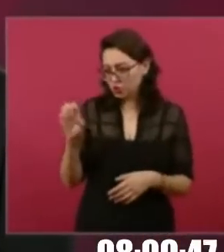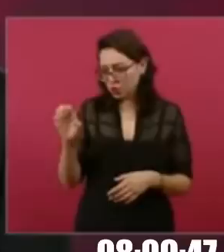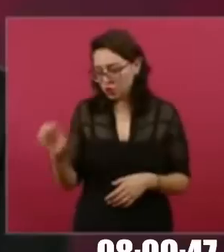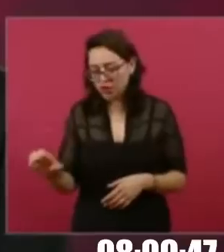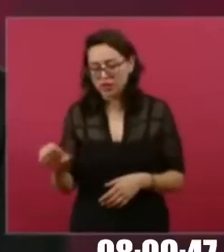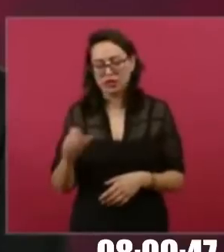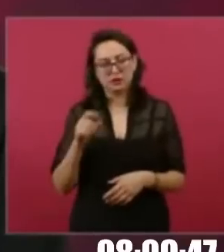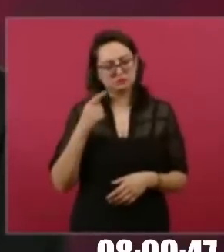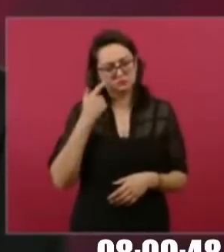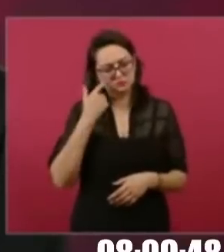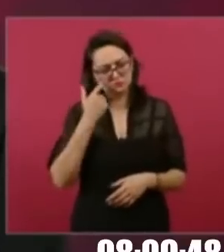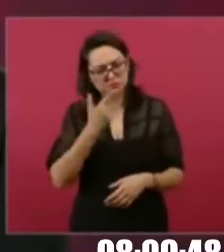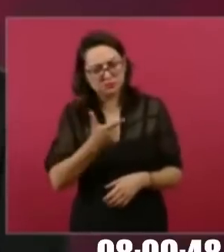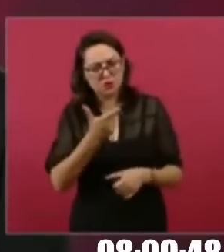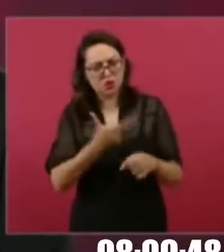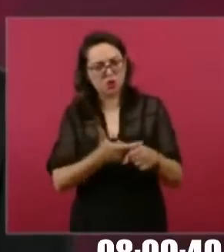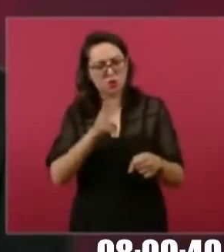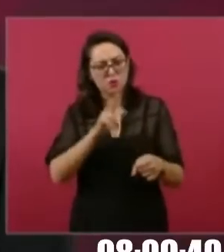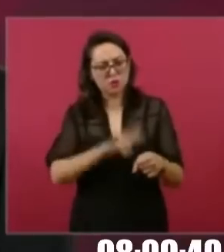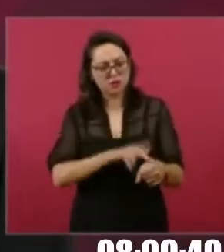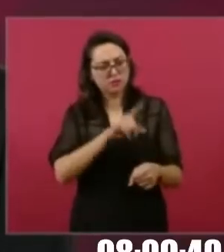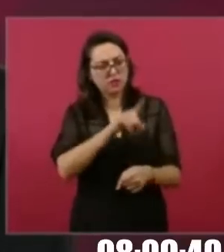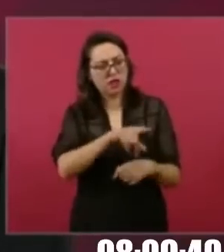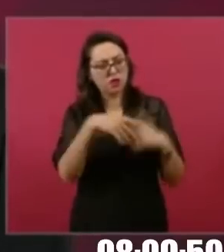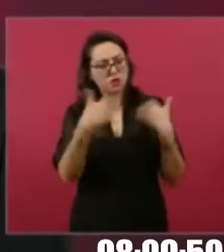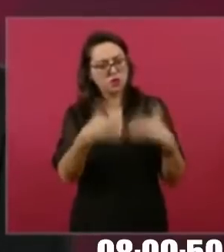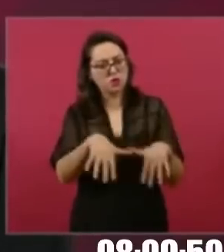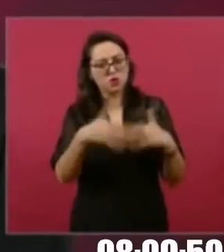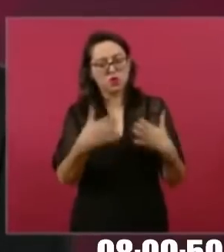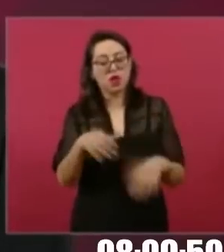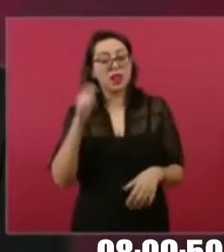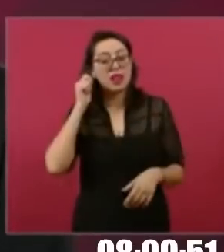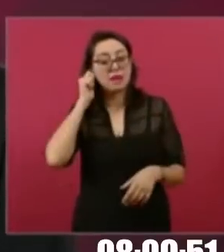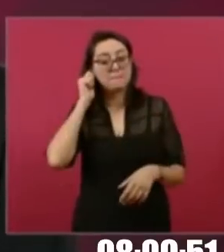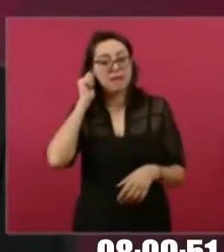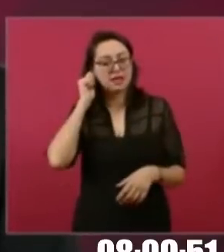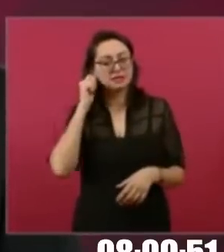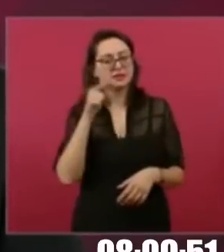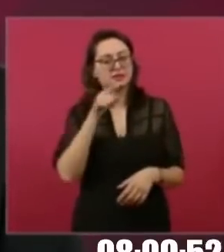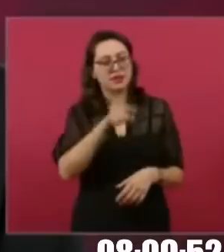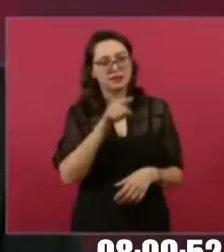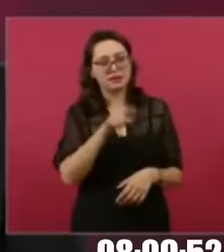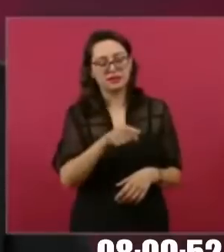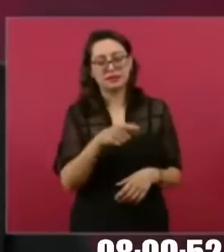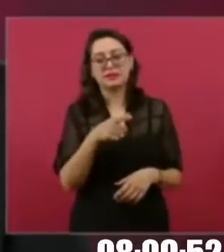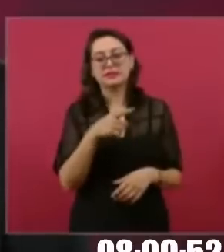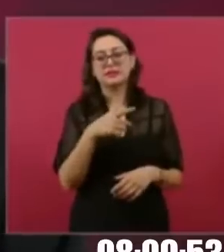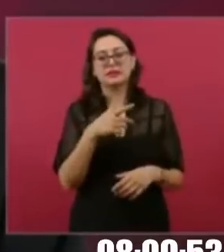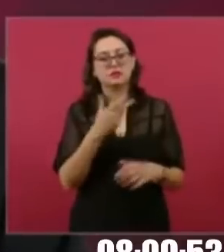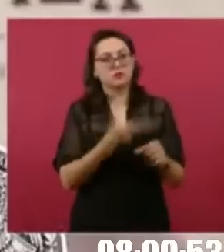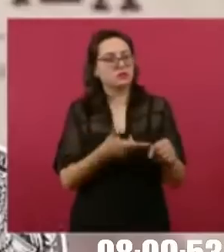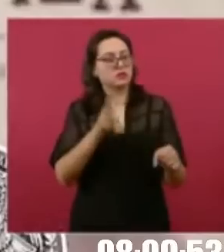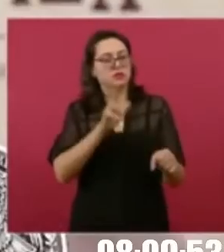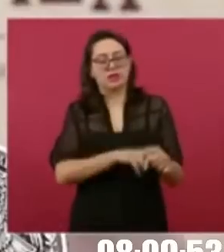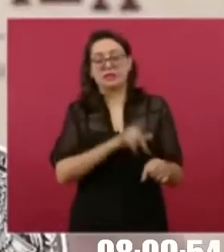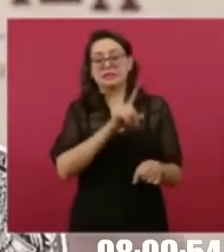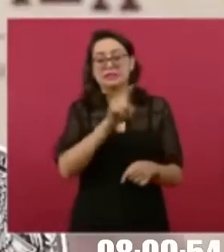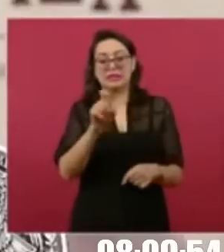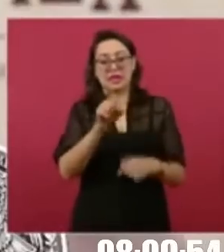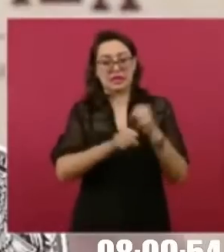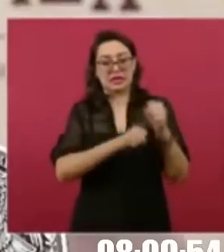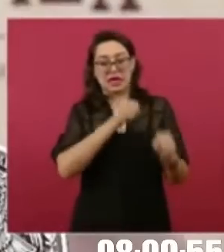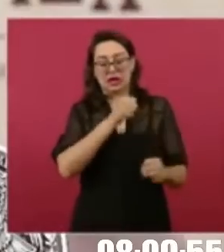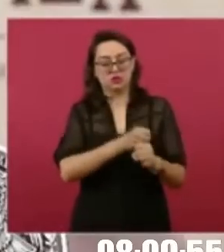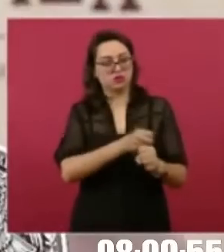histórico más de Cien años donde hay de verdad una